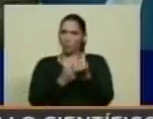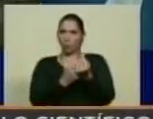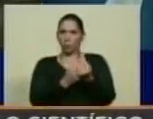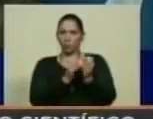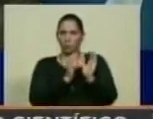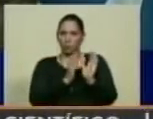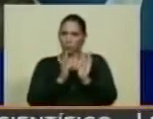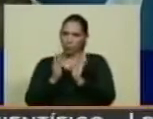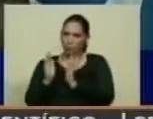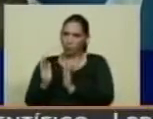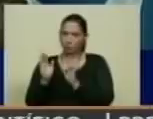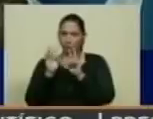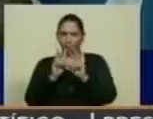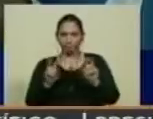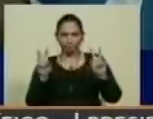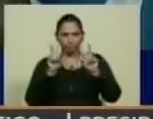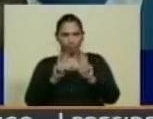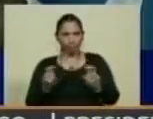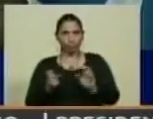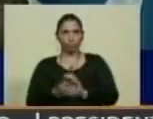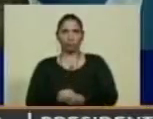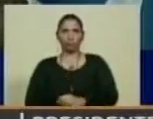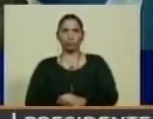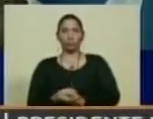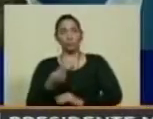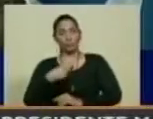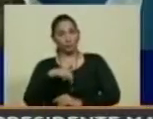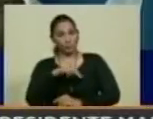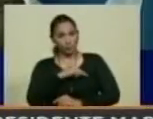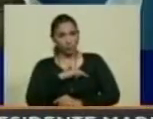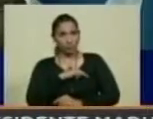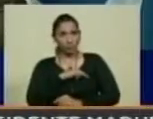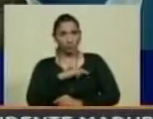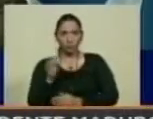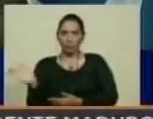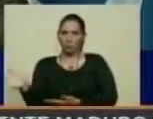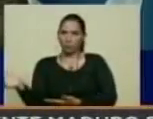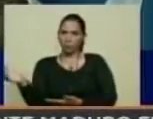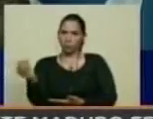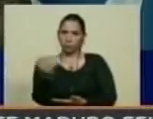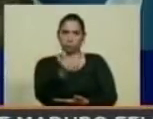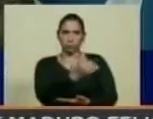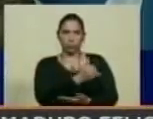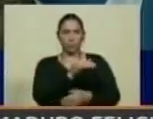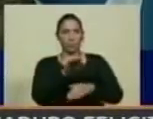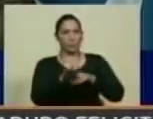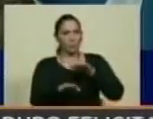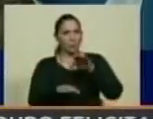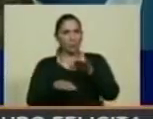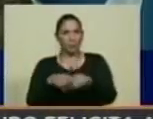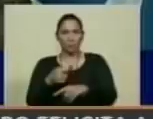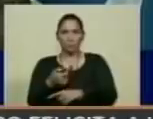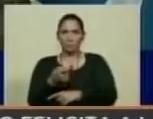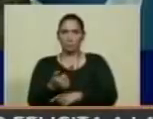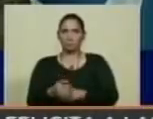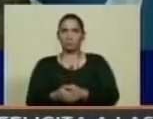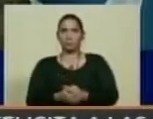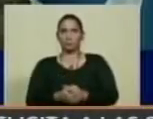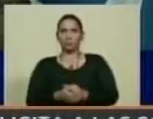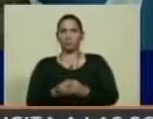justicia, hemos ido recabando poco a poco